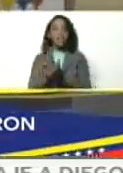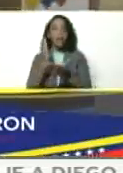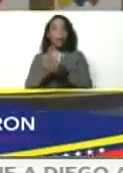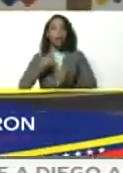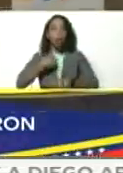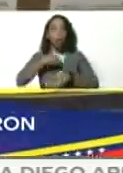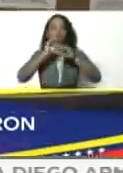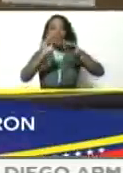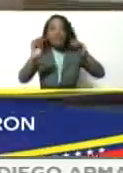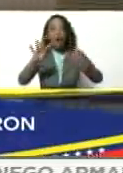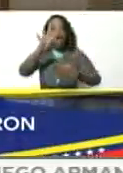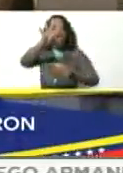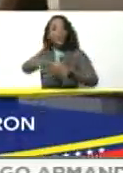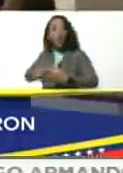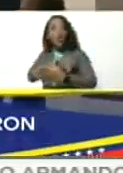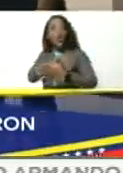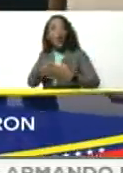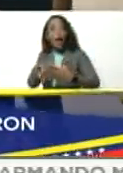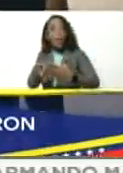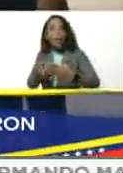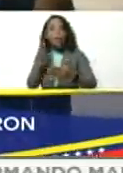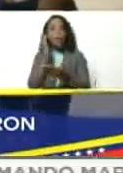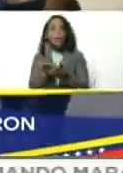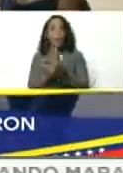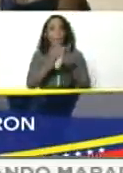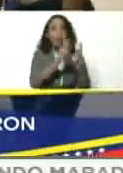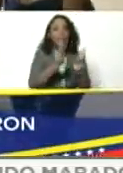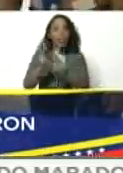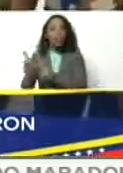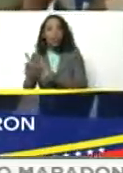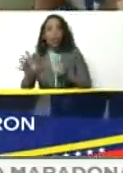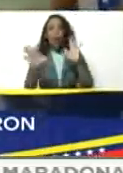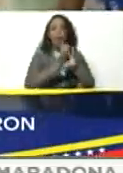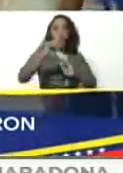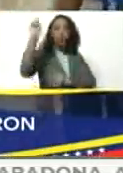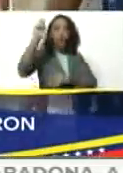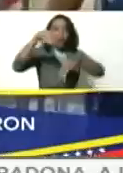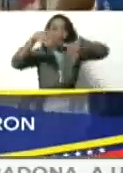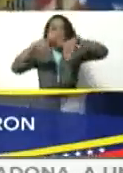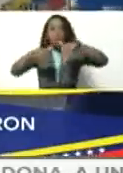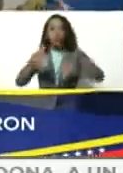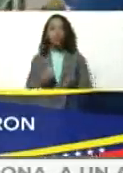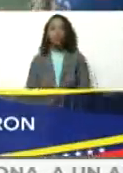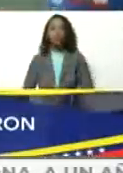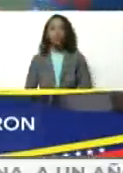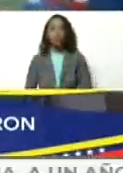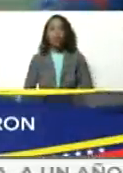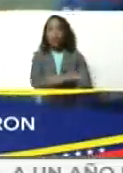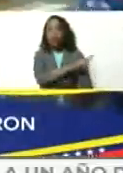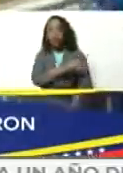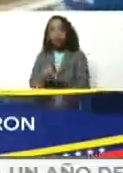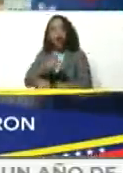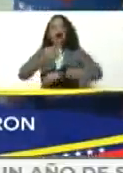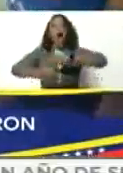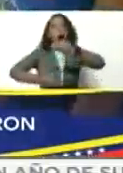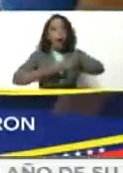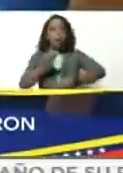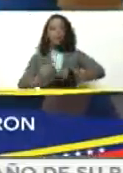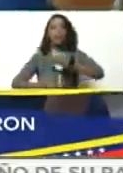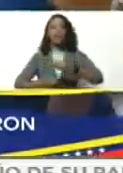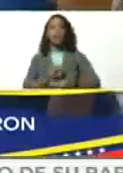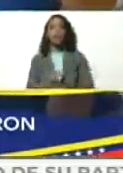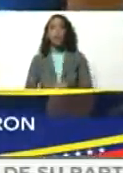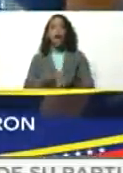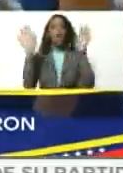el cronograma electoral constitucional, bueno, cumpliéndose